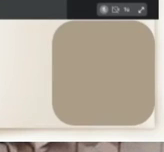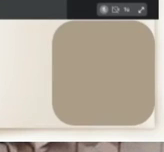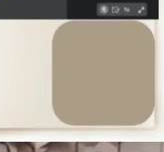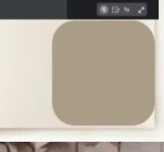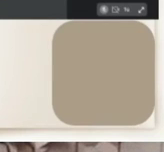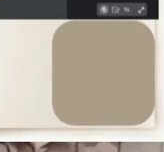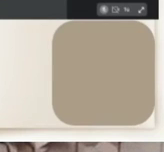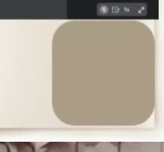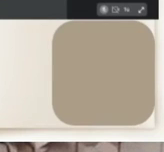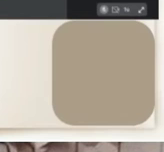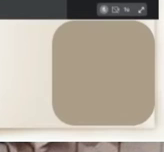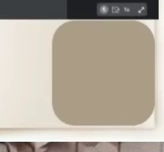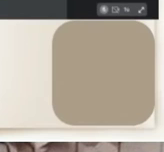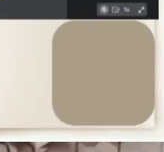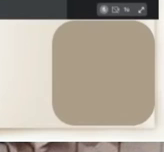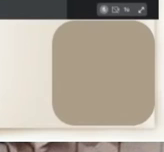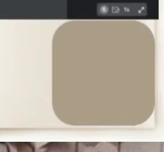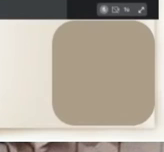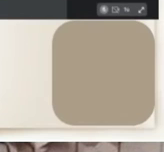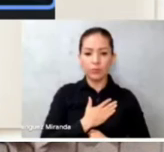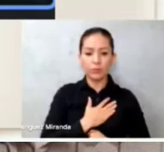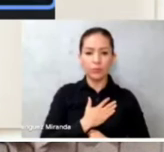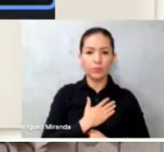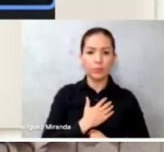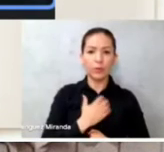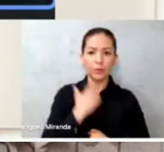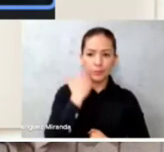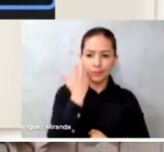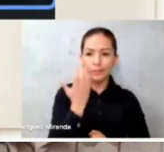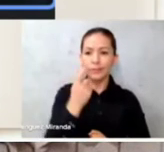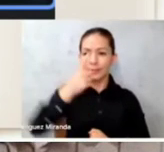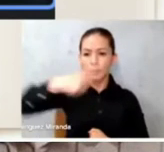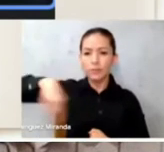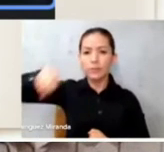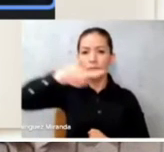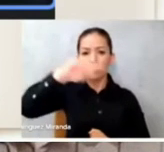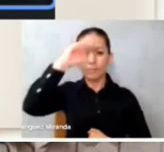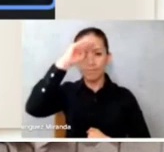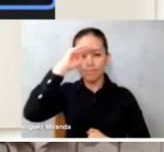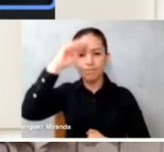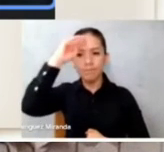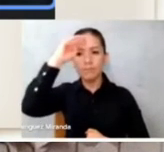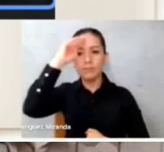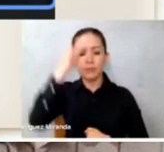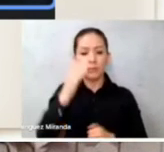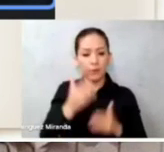Quiero hacer una serie de reflexiones en torno a este proceso electoral